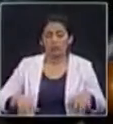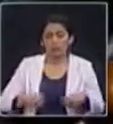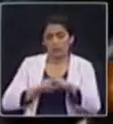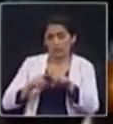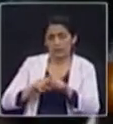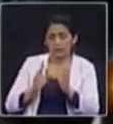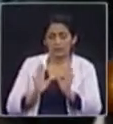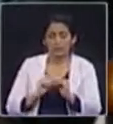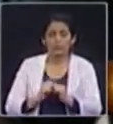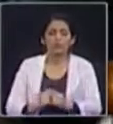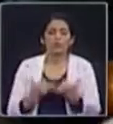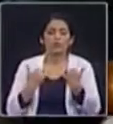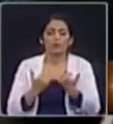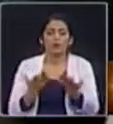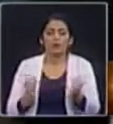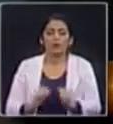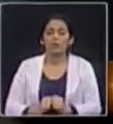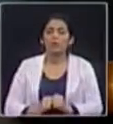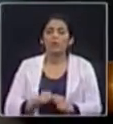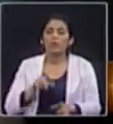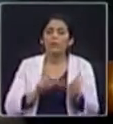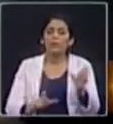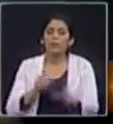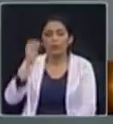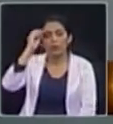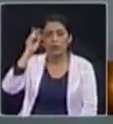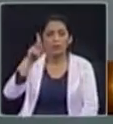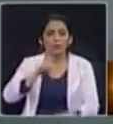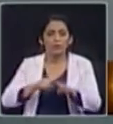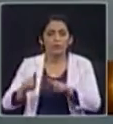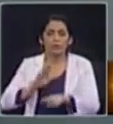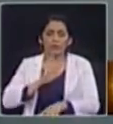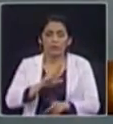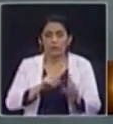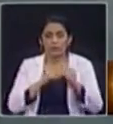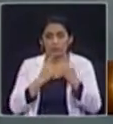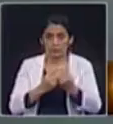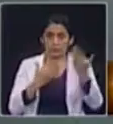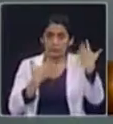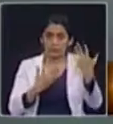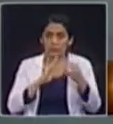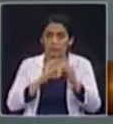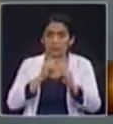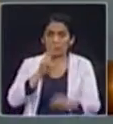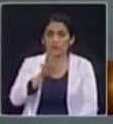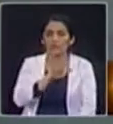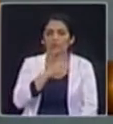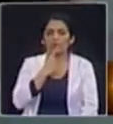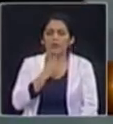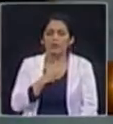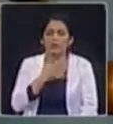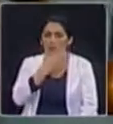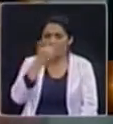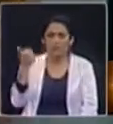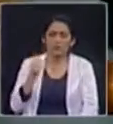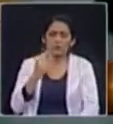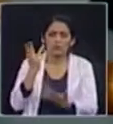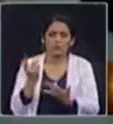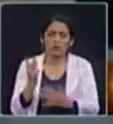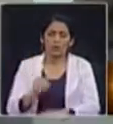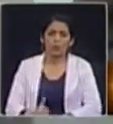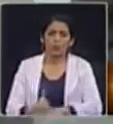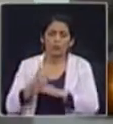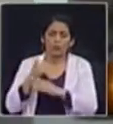contrapone los criterios de legisladores de Alianza País del oficialismo, donde señalan que hay que esperar a que la